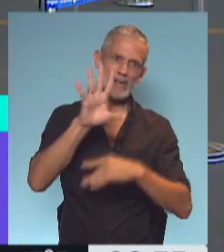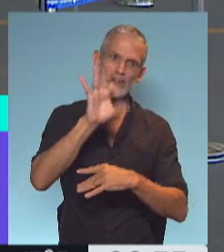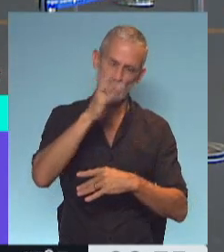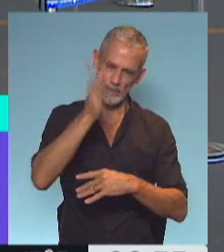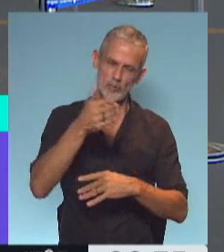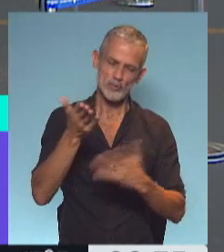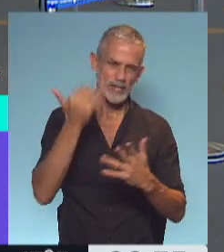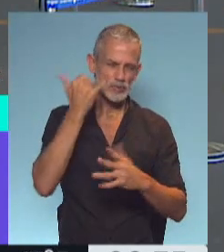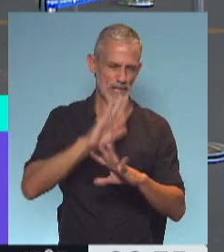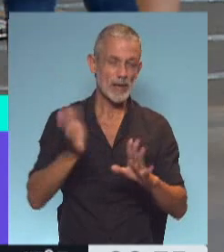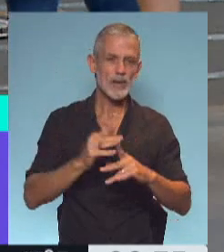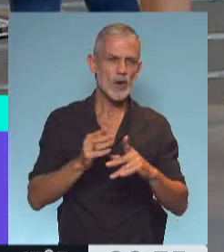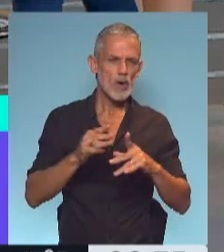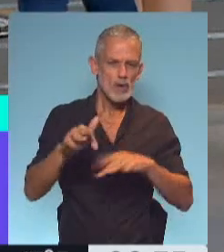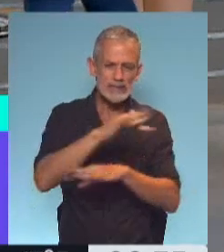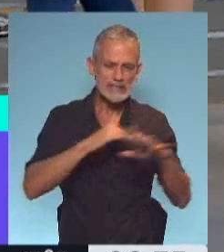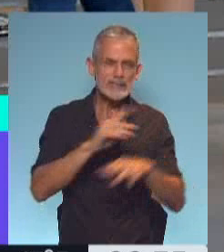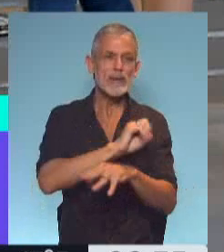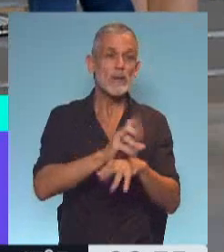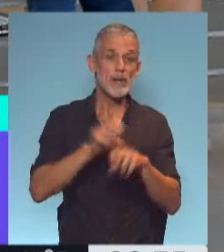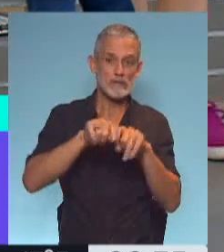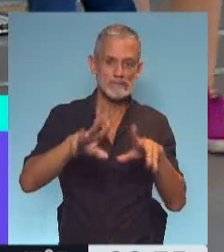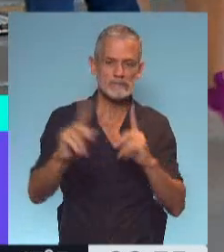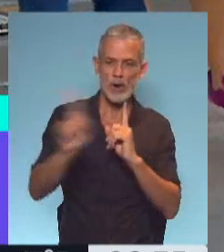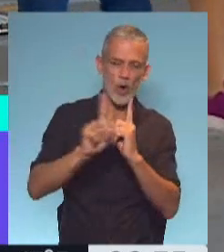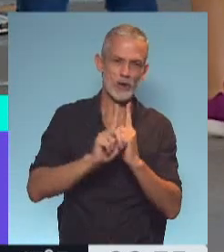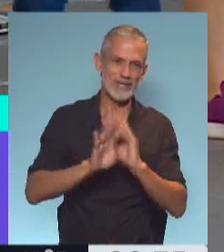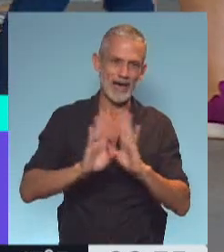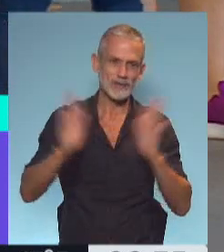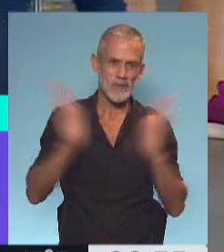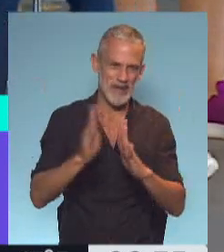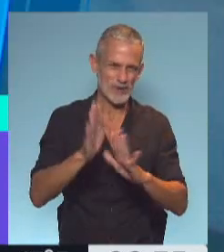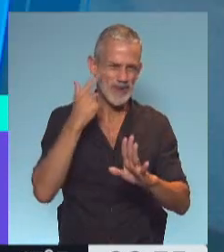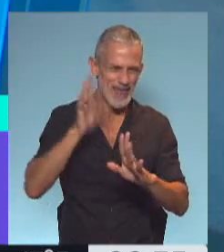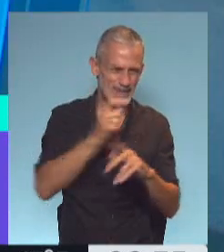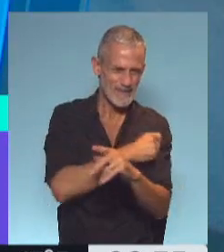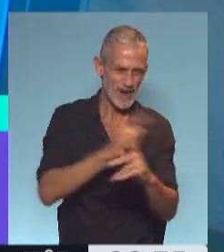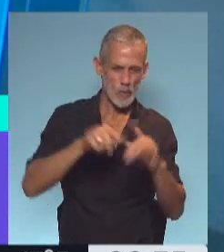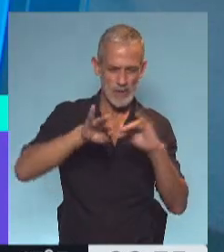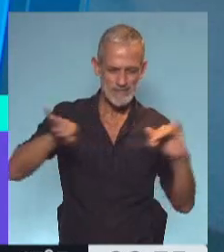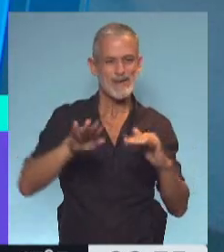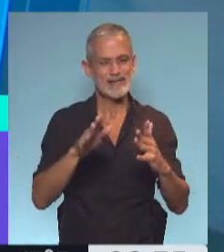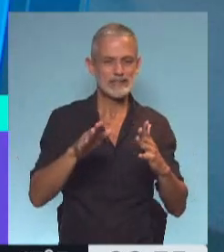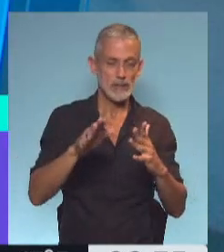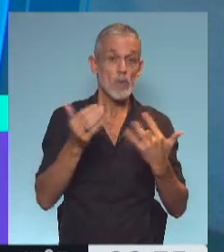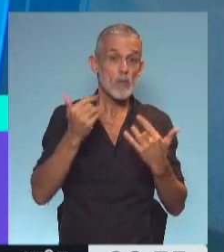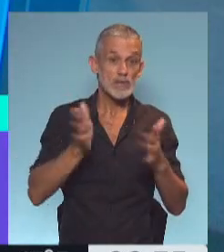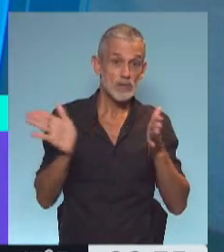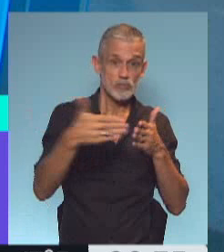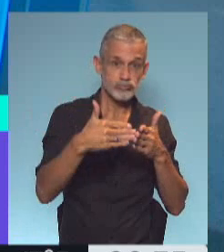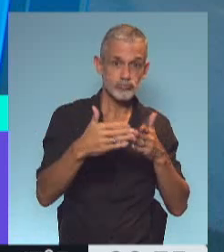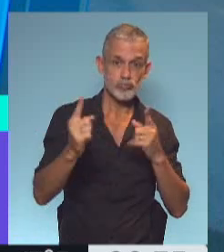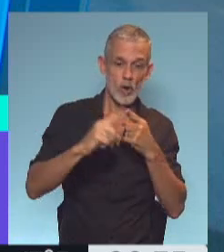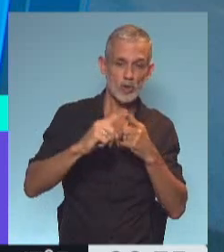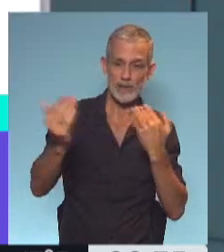restrictivas y el parar la circulación viral por evitar el contacto entre humanos. Doc, ahora, ¿es posible eso? ¿Es posible nuevamente medidas restrictivas de contacto